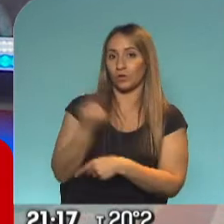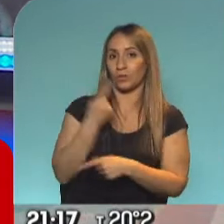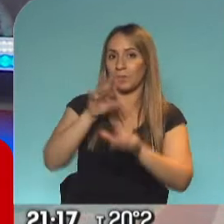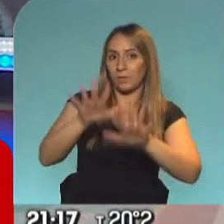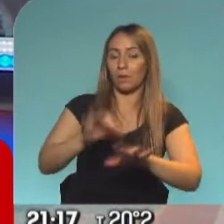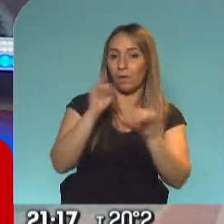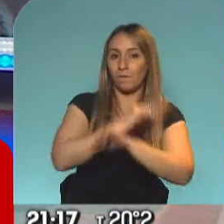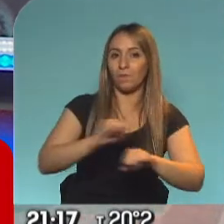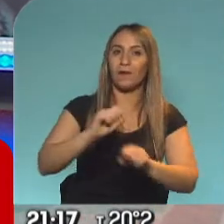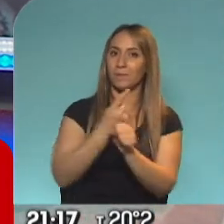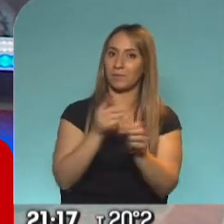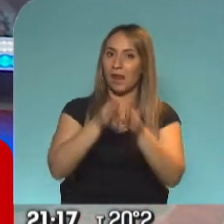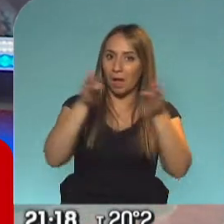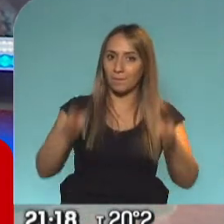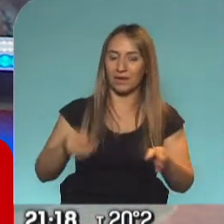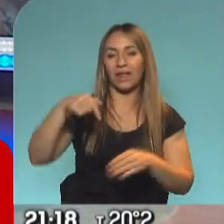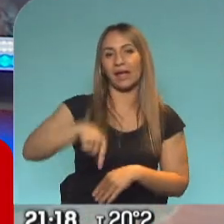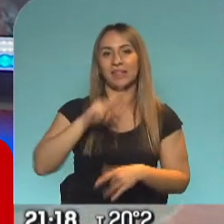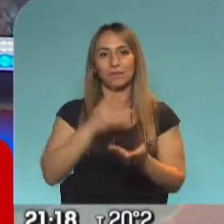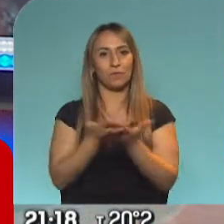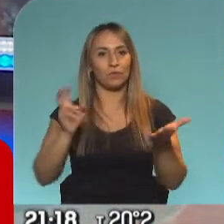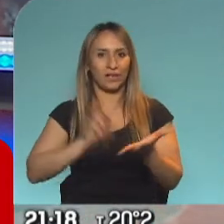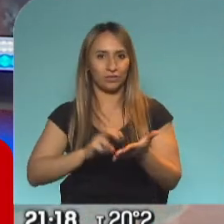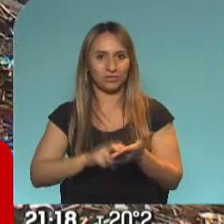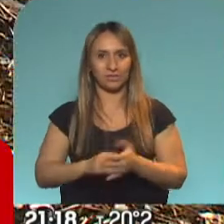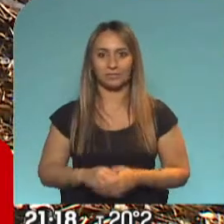informe, una primera parte de un informe aquí en Televisión Pública Noticias.